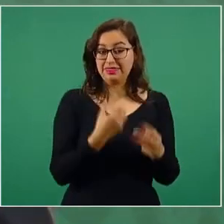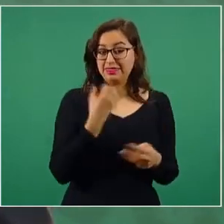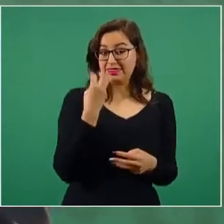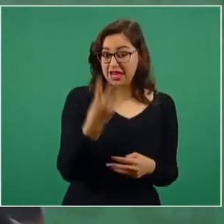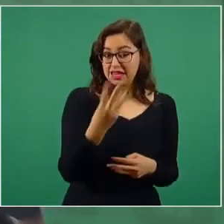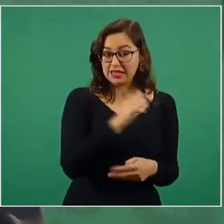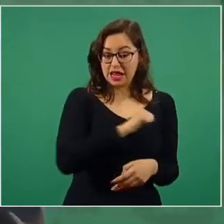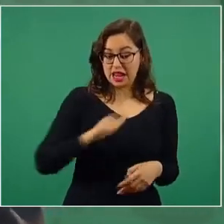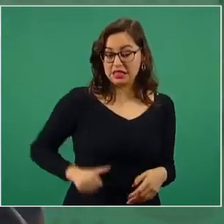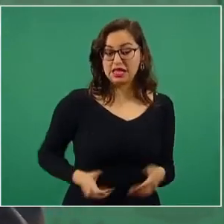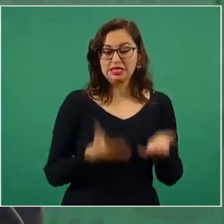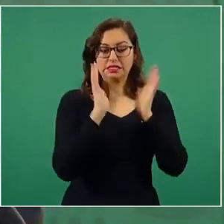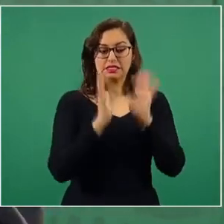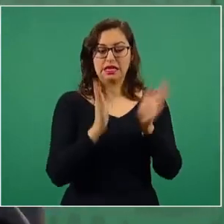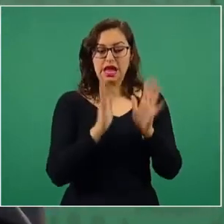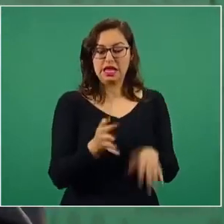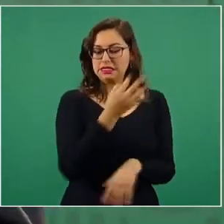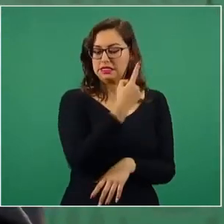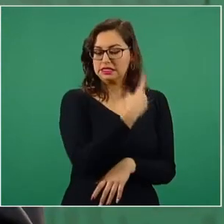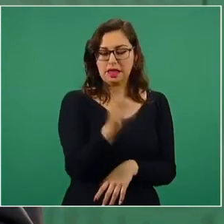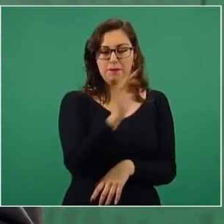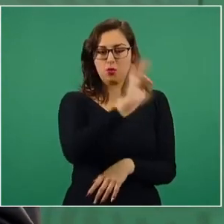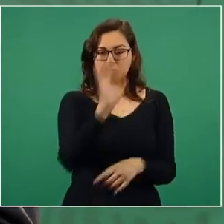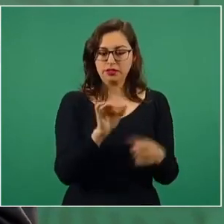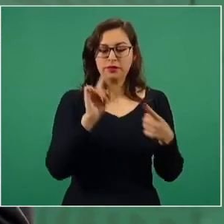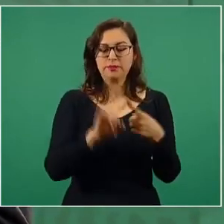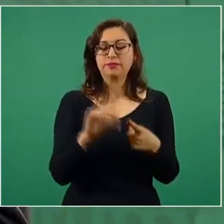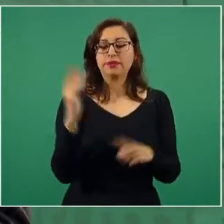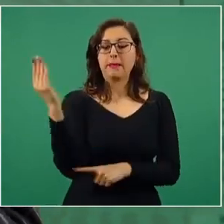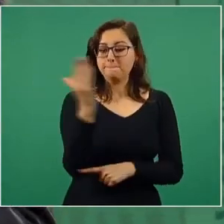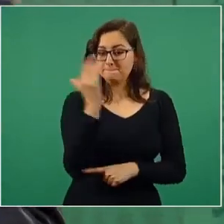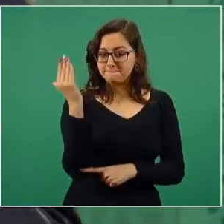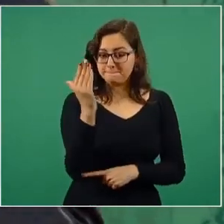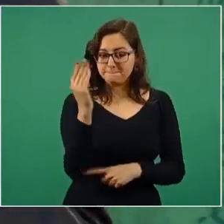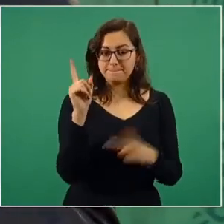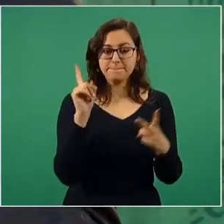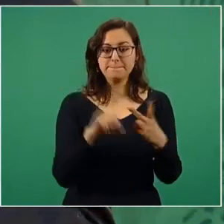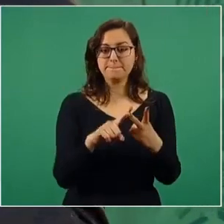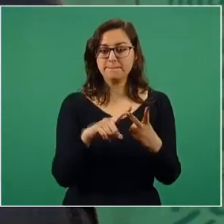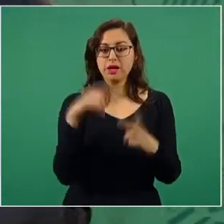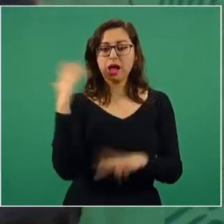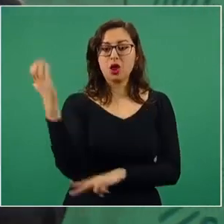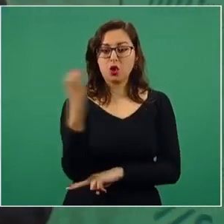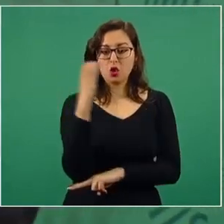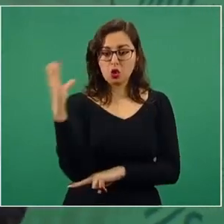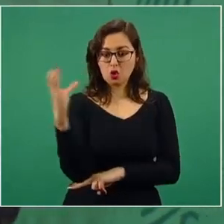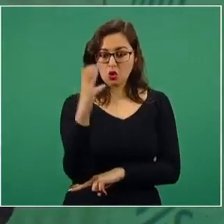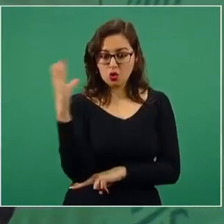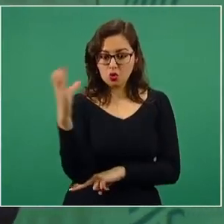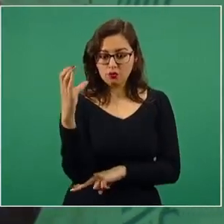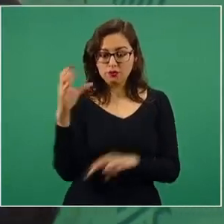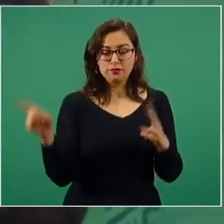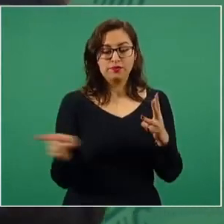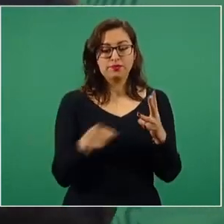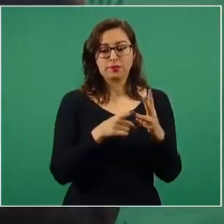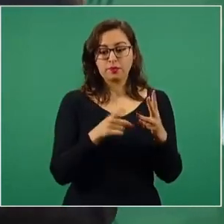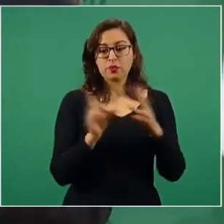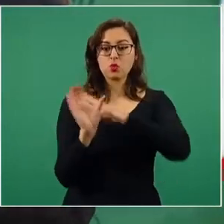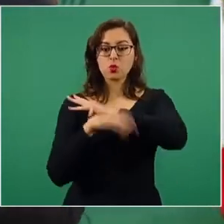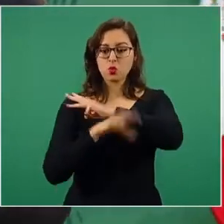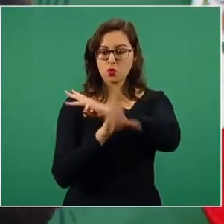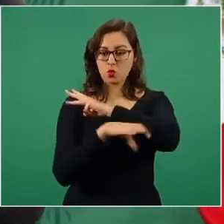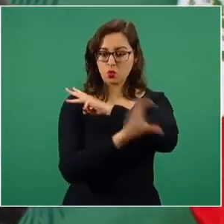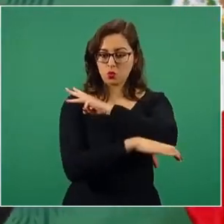100% en Milpalta, en Magdalena Contreras y en